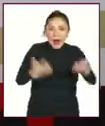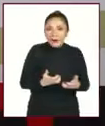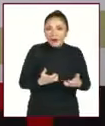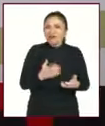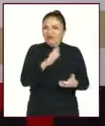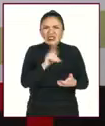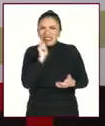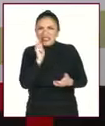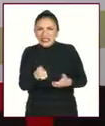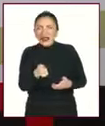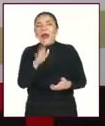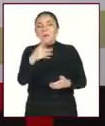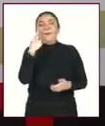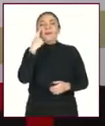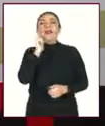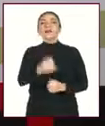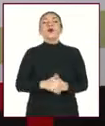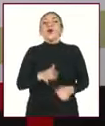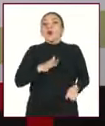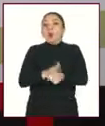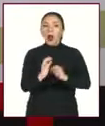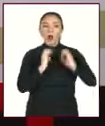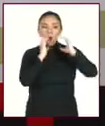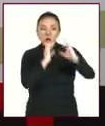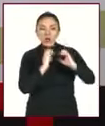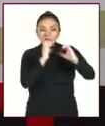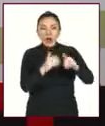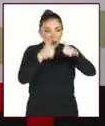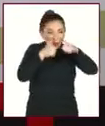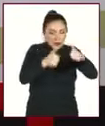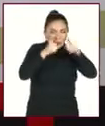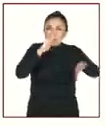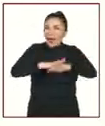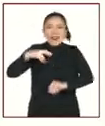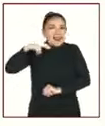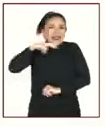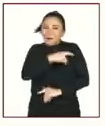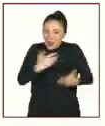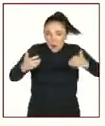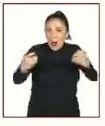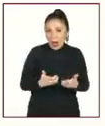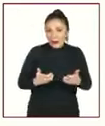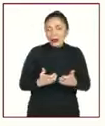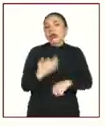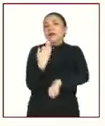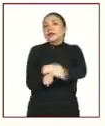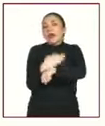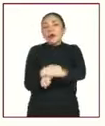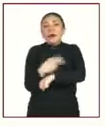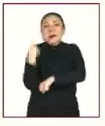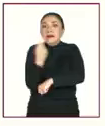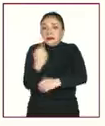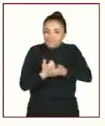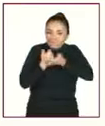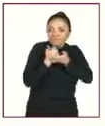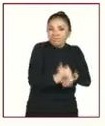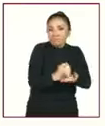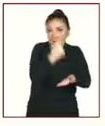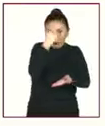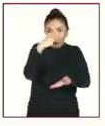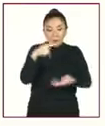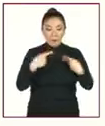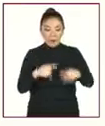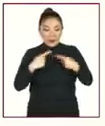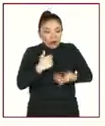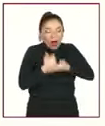esto? Que son los cuidados o la atención inmediata, temporal y necesaria que proporciona una